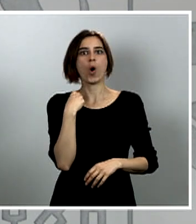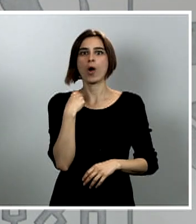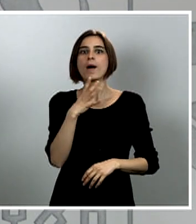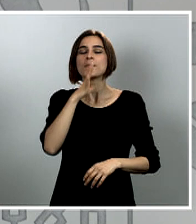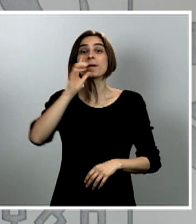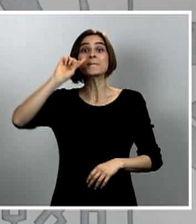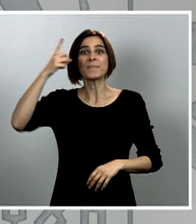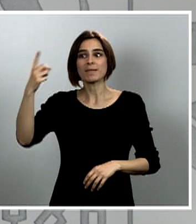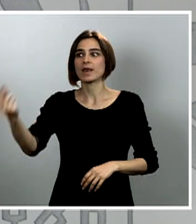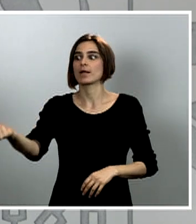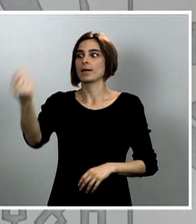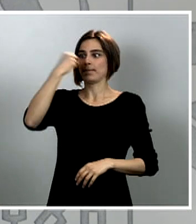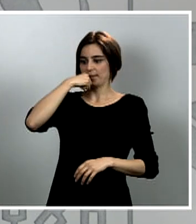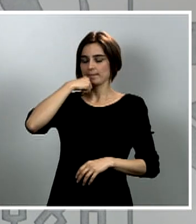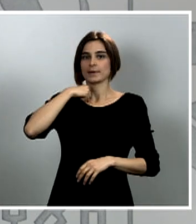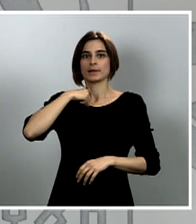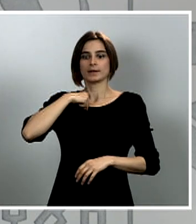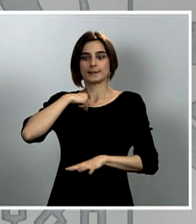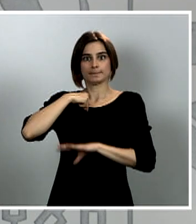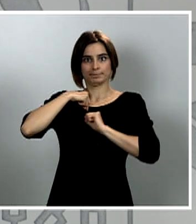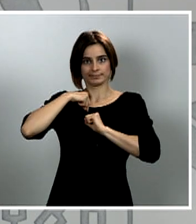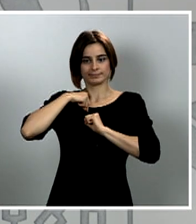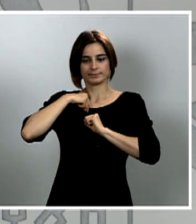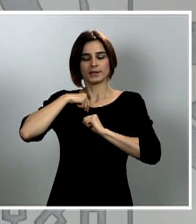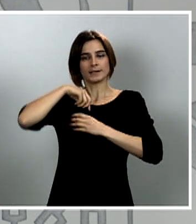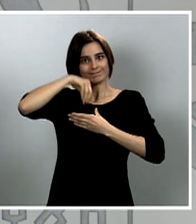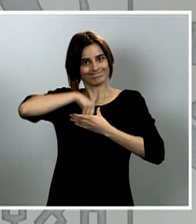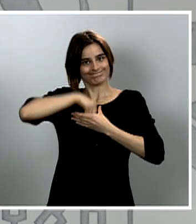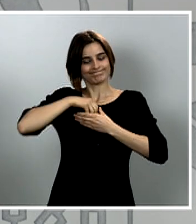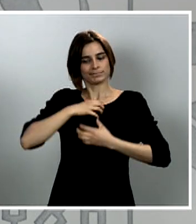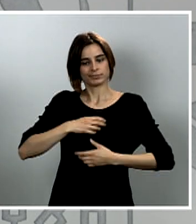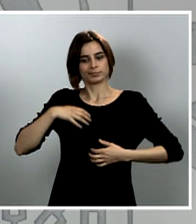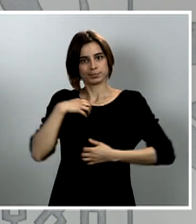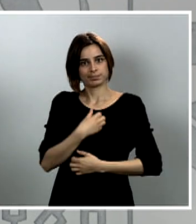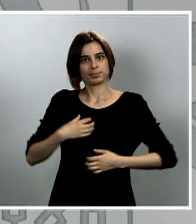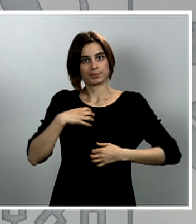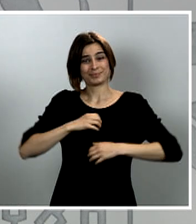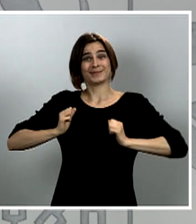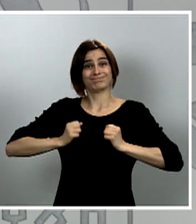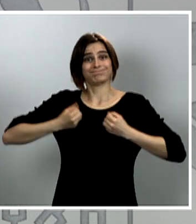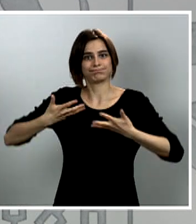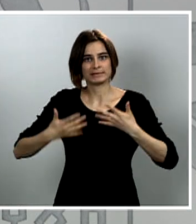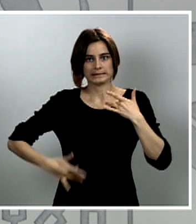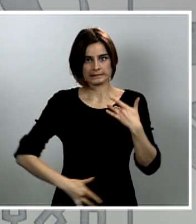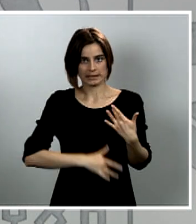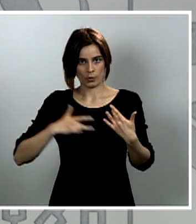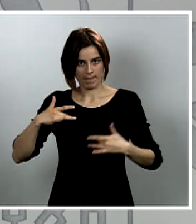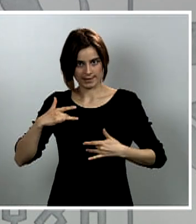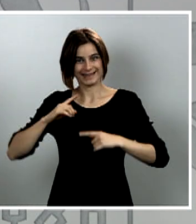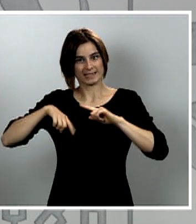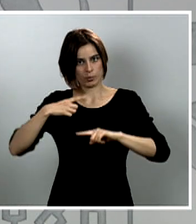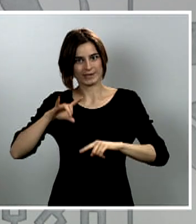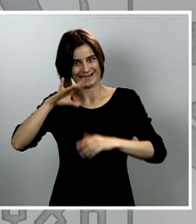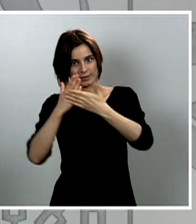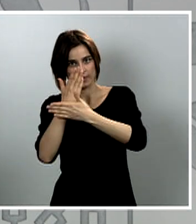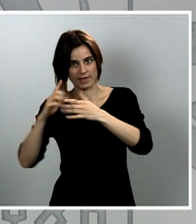Pero sí que es cierto que a medida que vamos mejorando, a medida que vamos teniendo menos casos y a medida que vamos sabiendo más de la enfermedad, podemos ubicar mejor en el